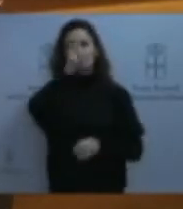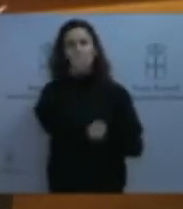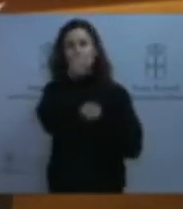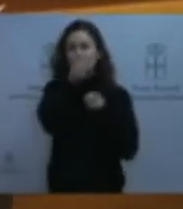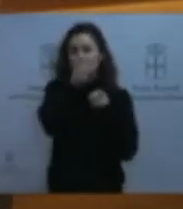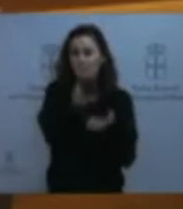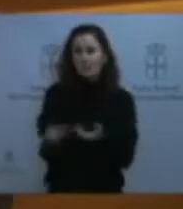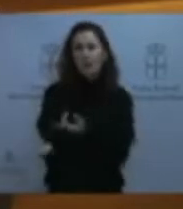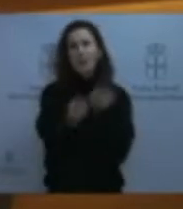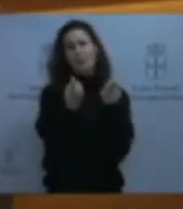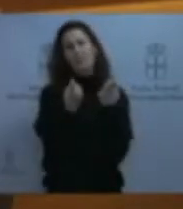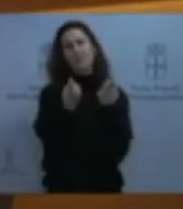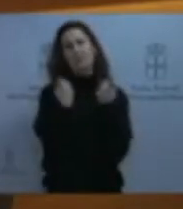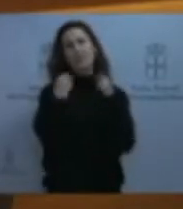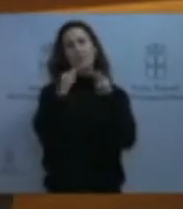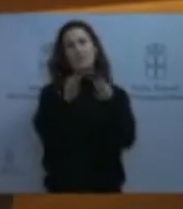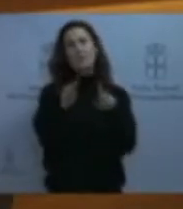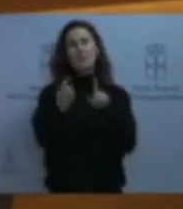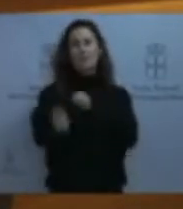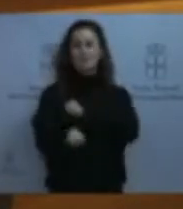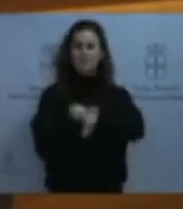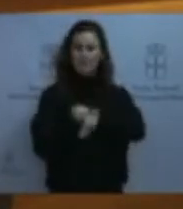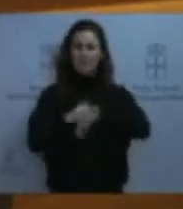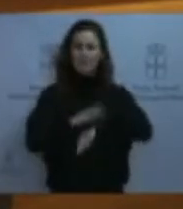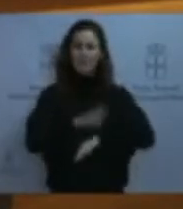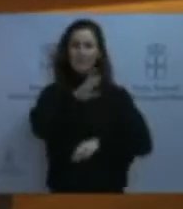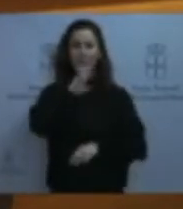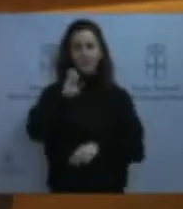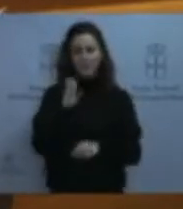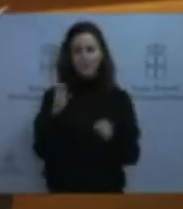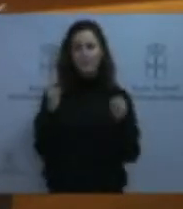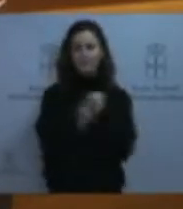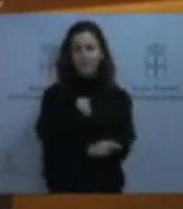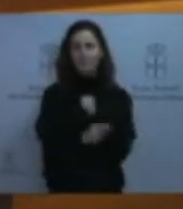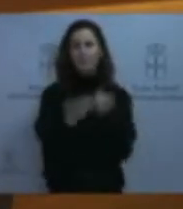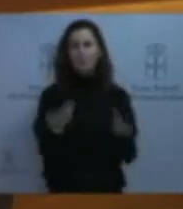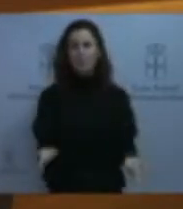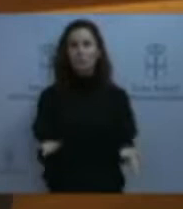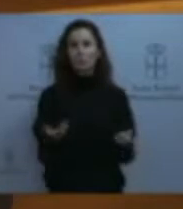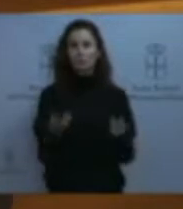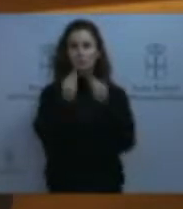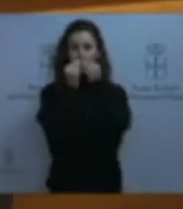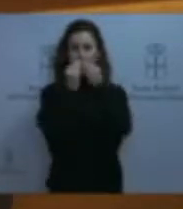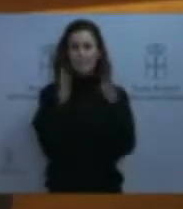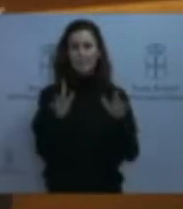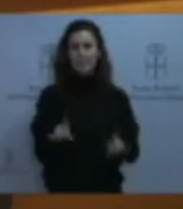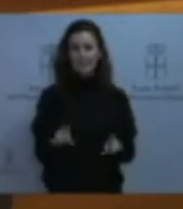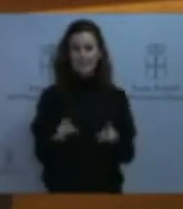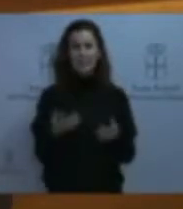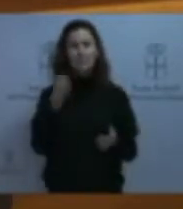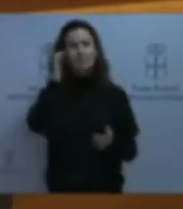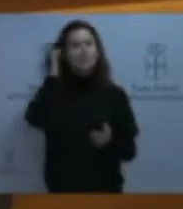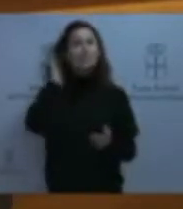se necesita una mirada estratégica para salvaguardar el bien común, que a nuestro parecer este bien común no